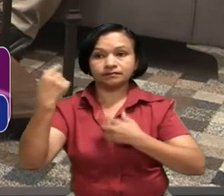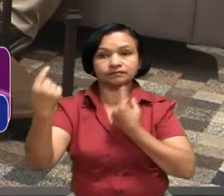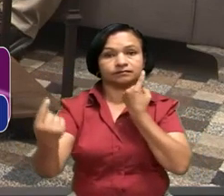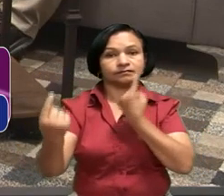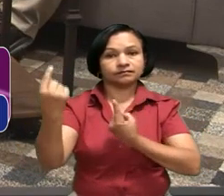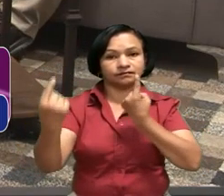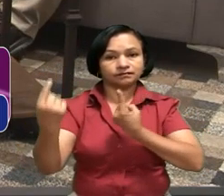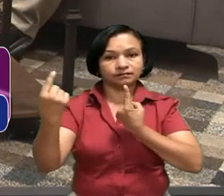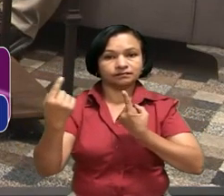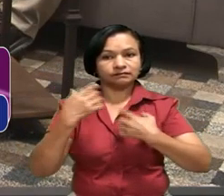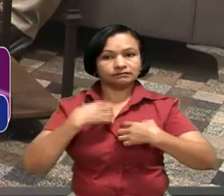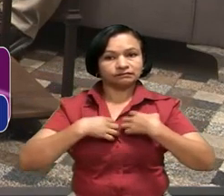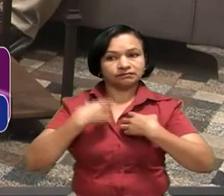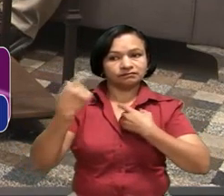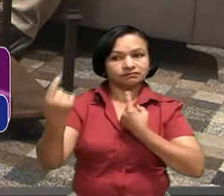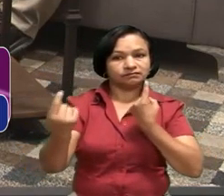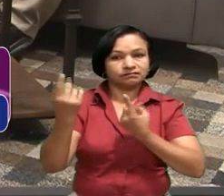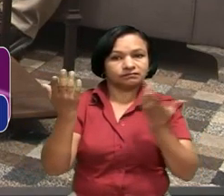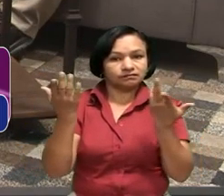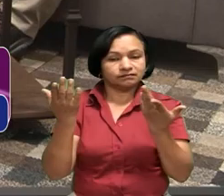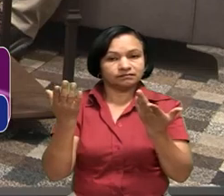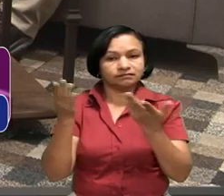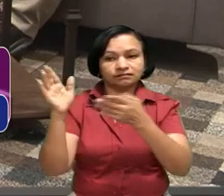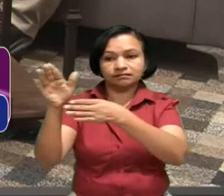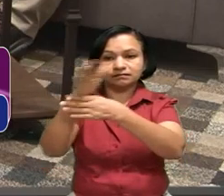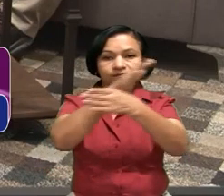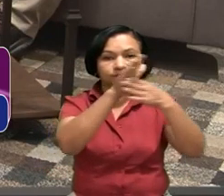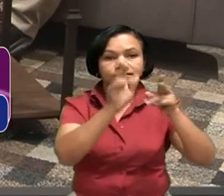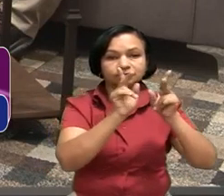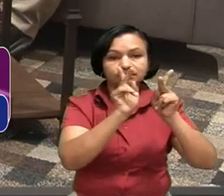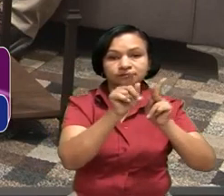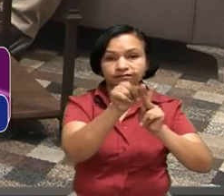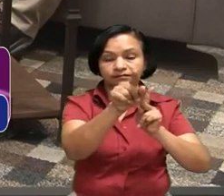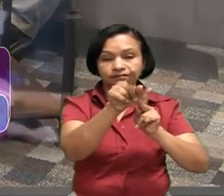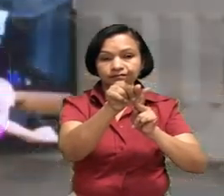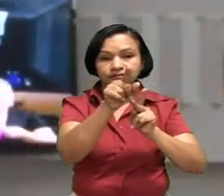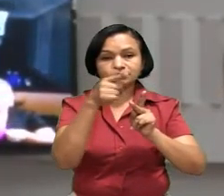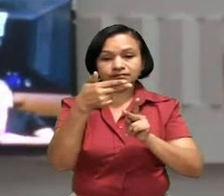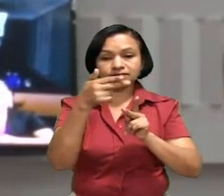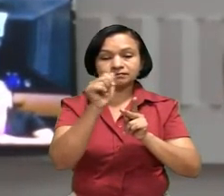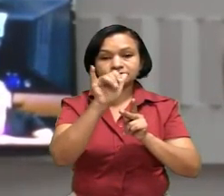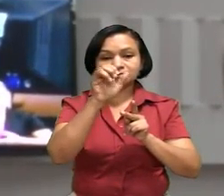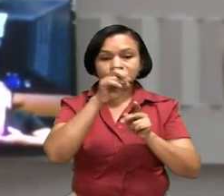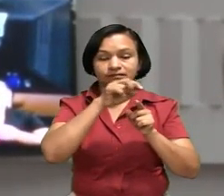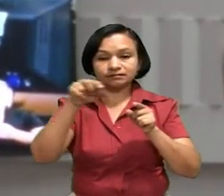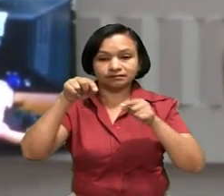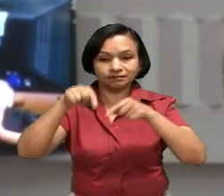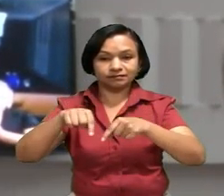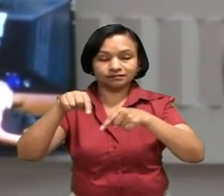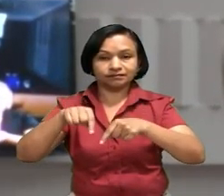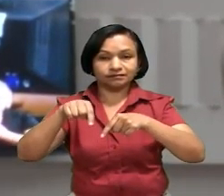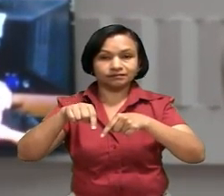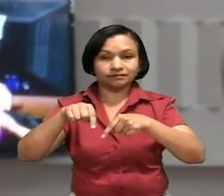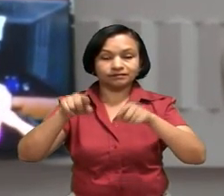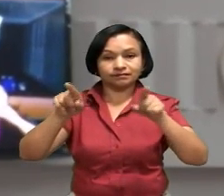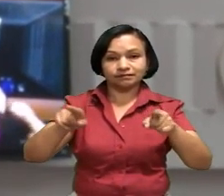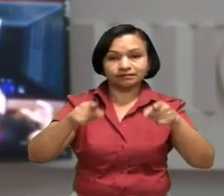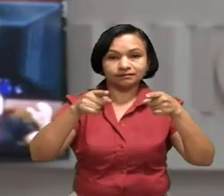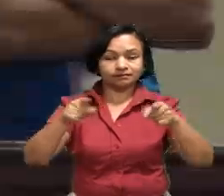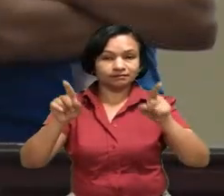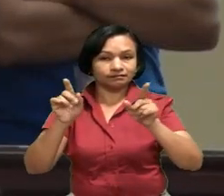pérez que cada cosa tiene pero me imagino que vos que son de chayanne para acá te asustas ahora por ejemplo con esa música del perreo